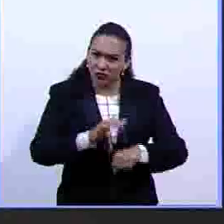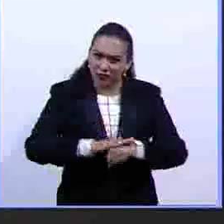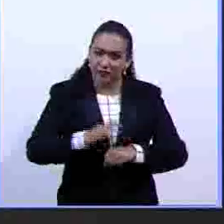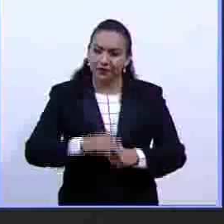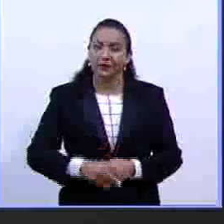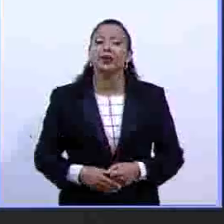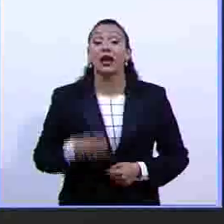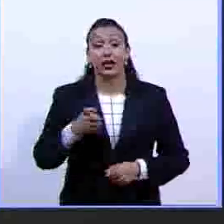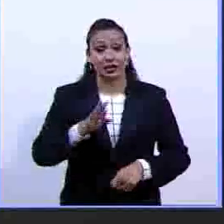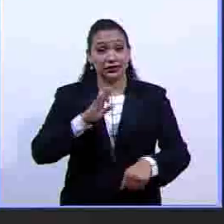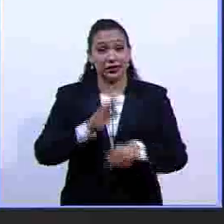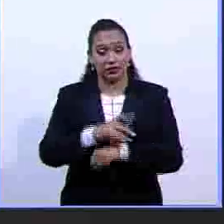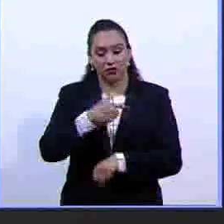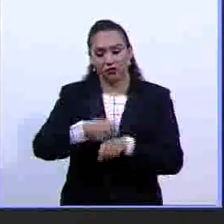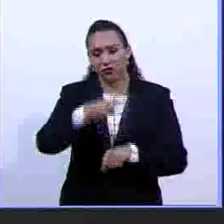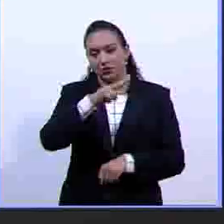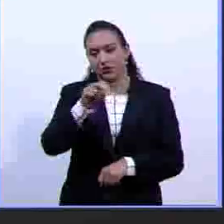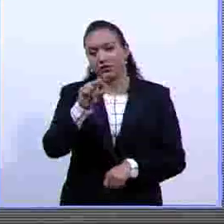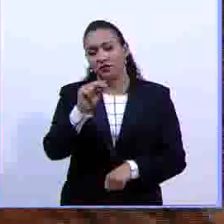el amparo en revisión